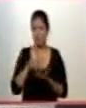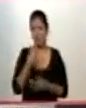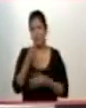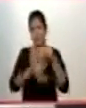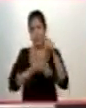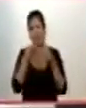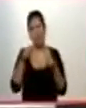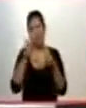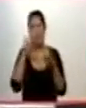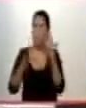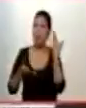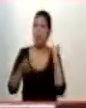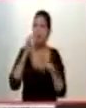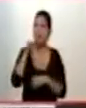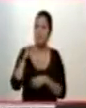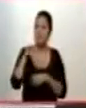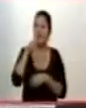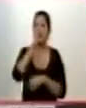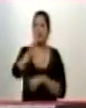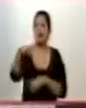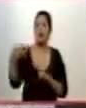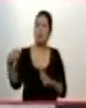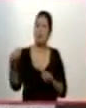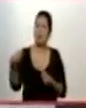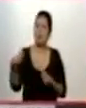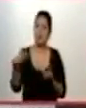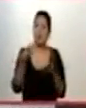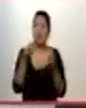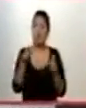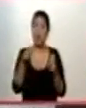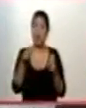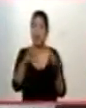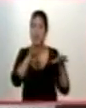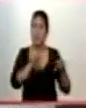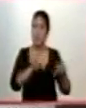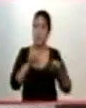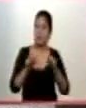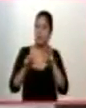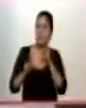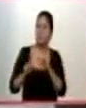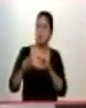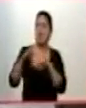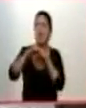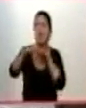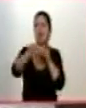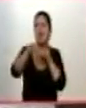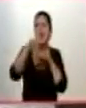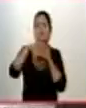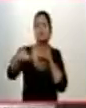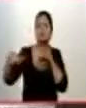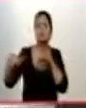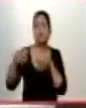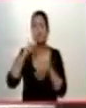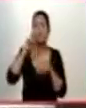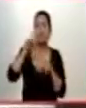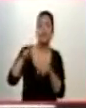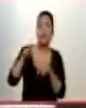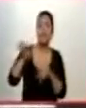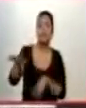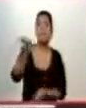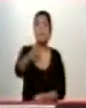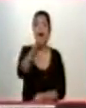visto el Caribe en el pasado? ¿Cómo los centros imperiales de esta región miraban hacia el Caribe? No miraban hacia el Caribe como unos